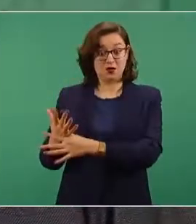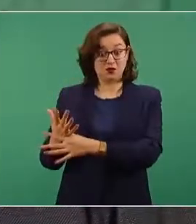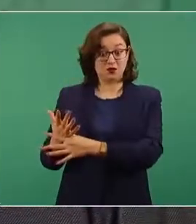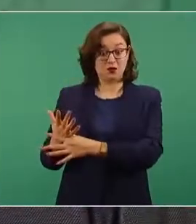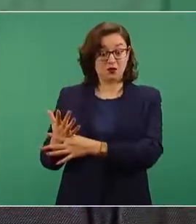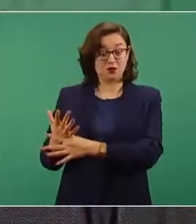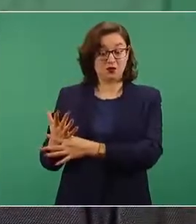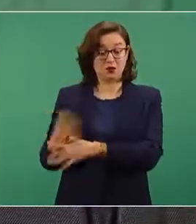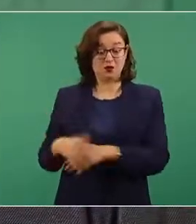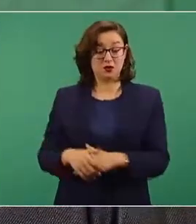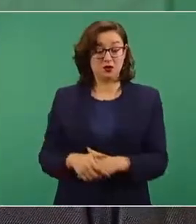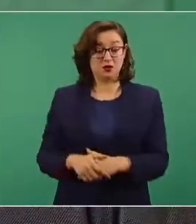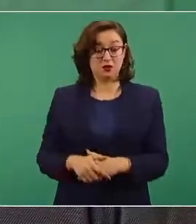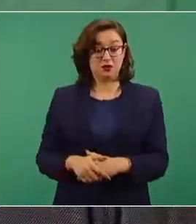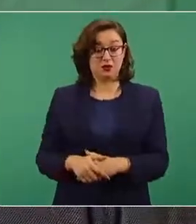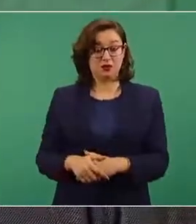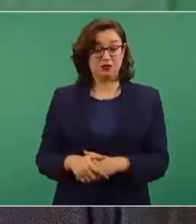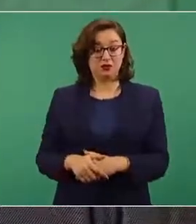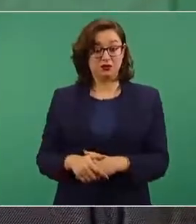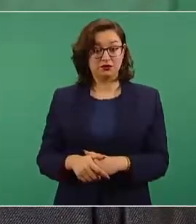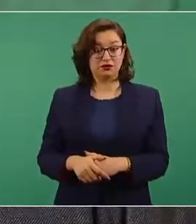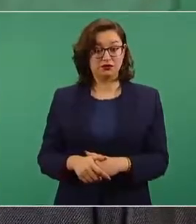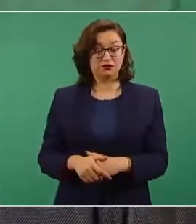lo expresó en un informe.